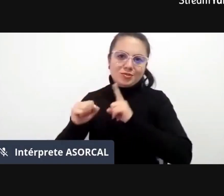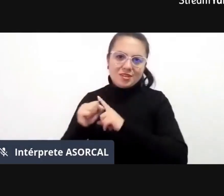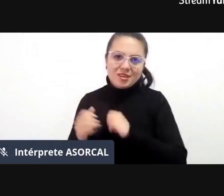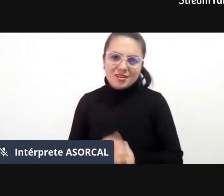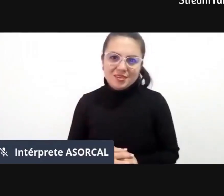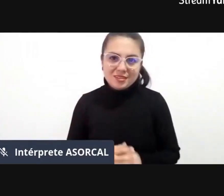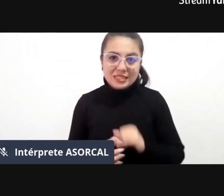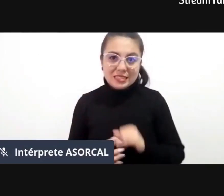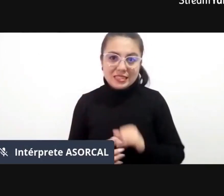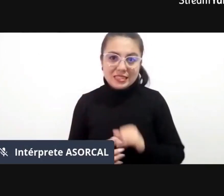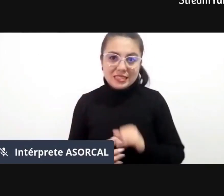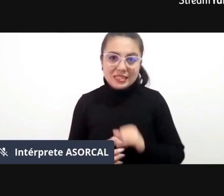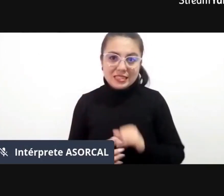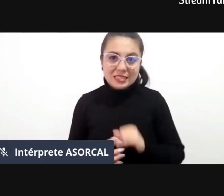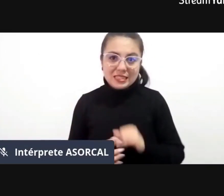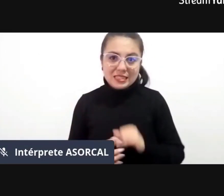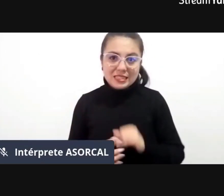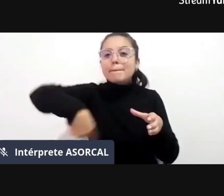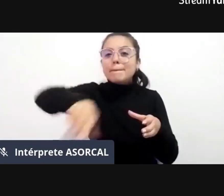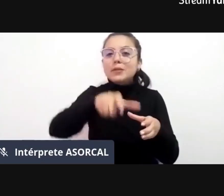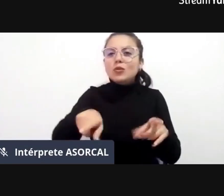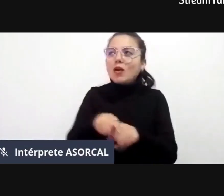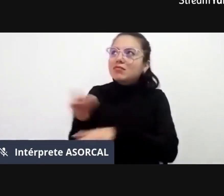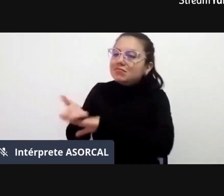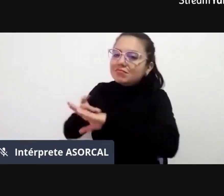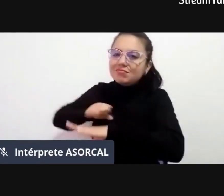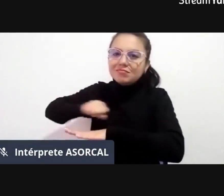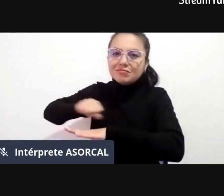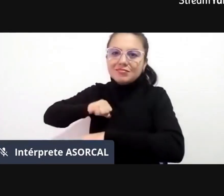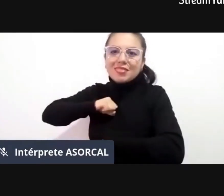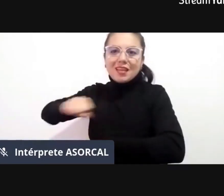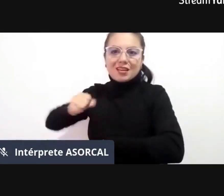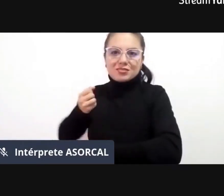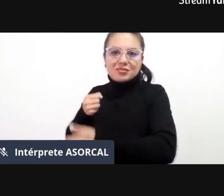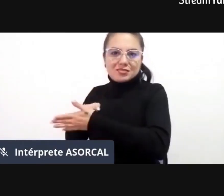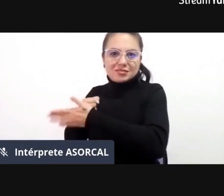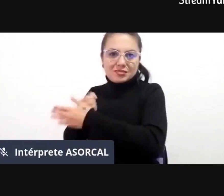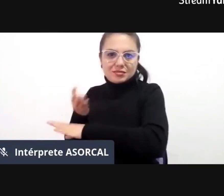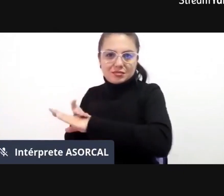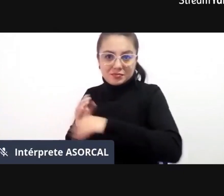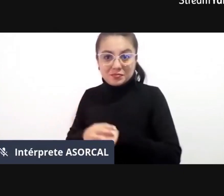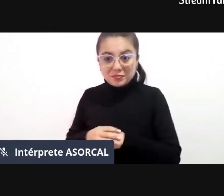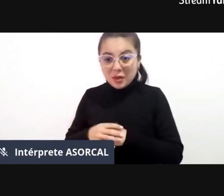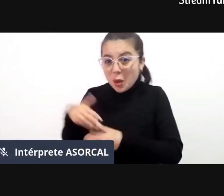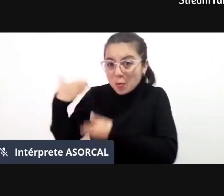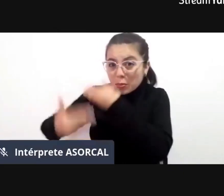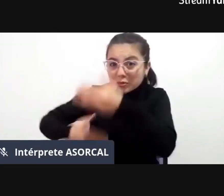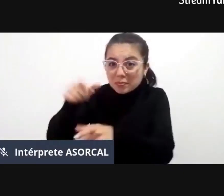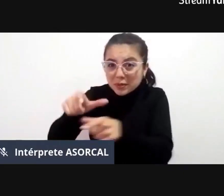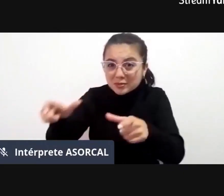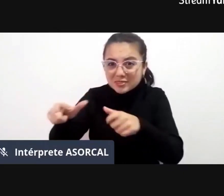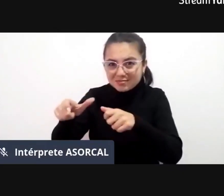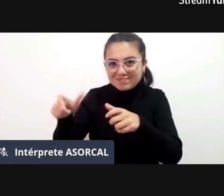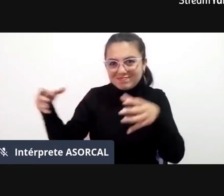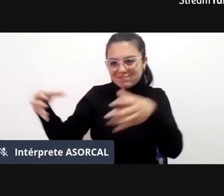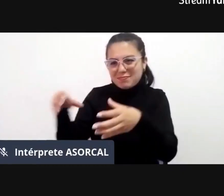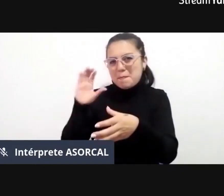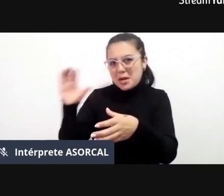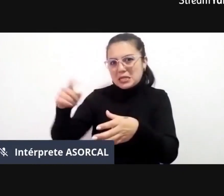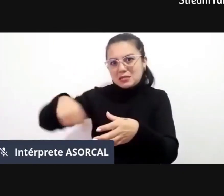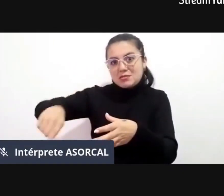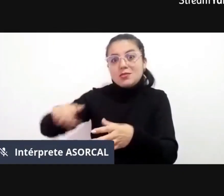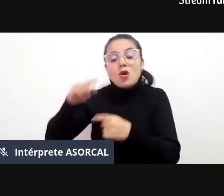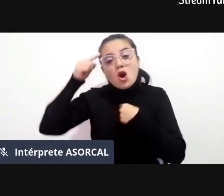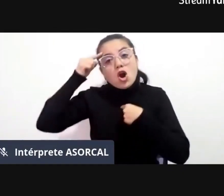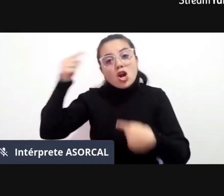reclamos del pueblo. Los procesos de los pueblos son muy originales. No podemos decir que hay un cliché para pasar del